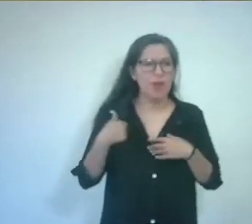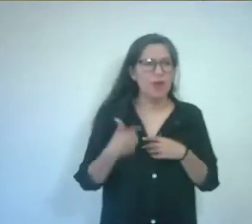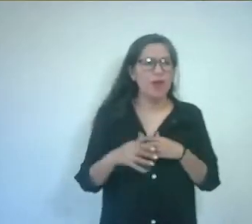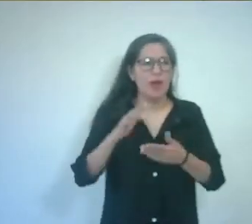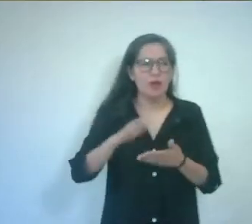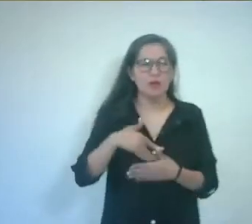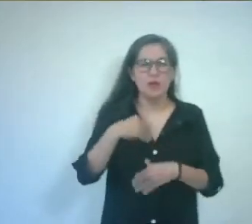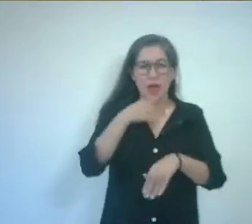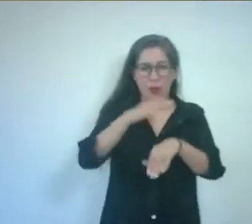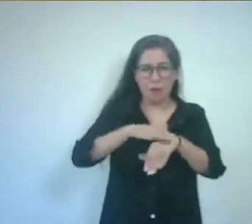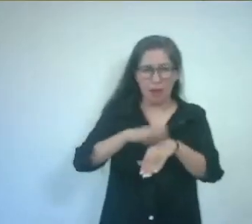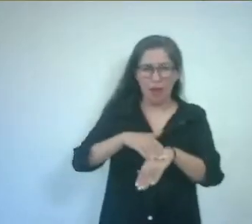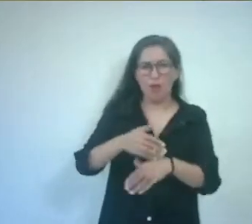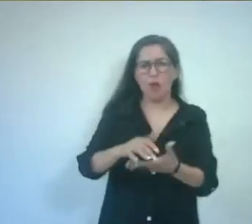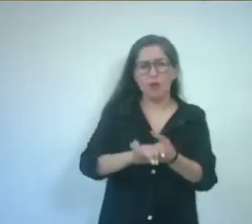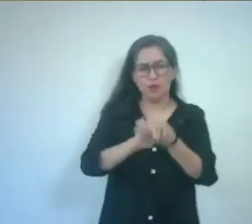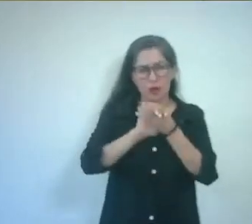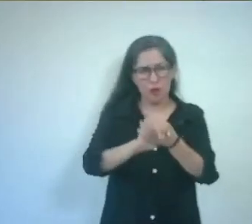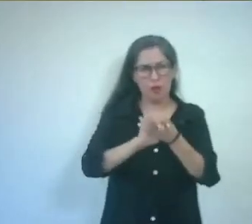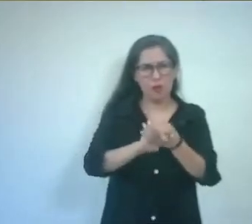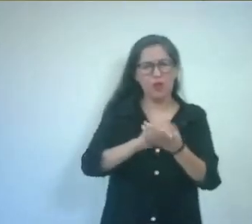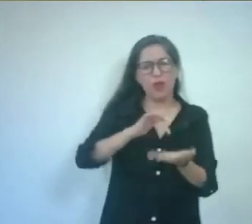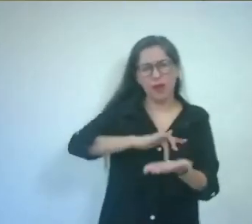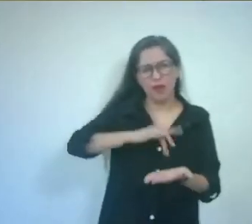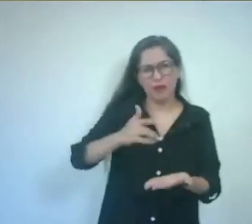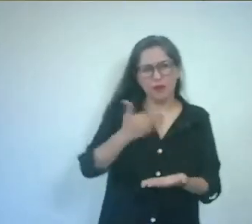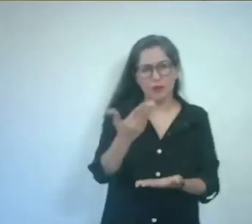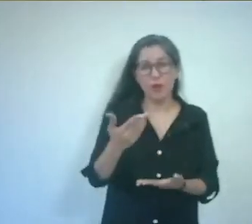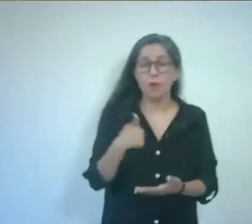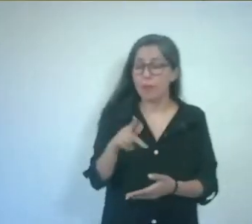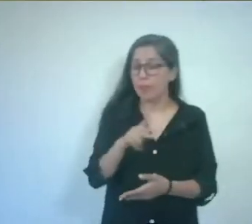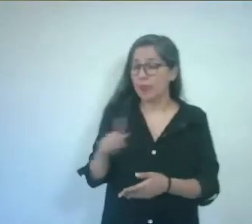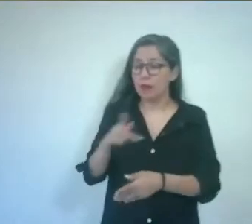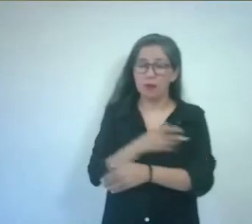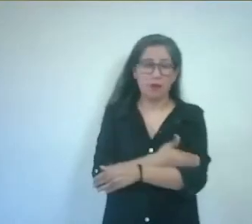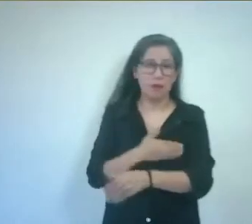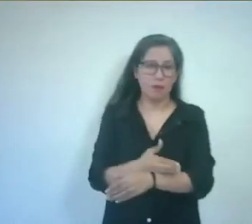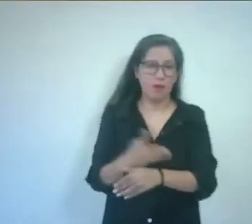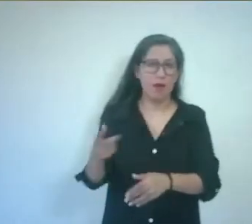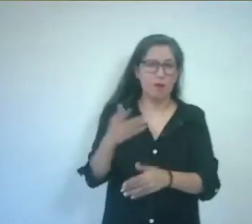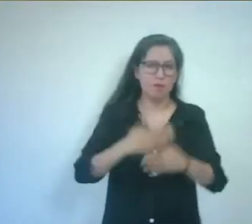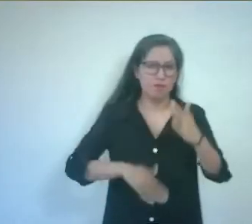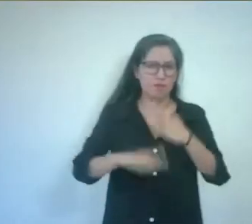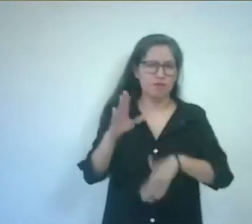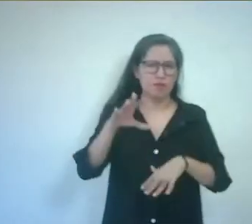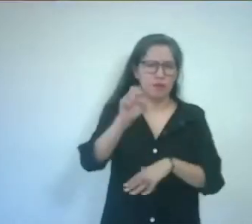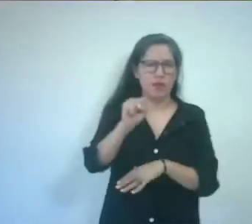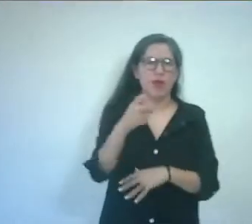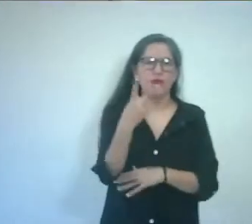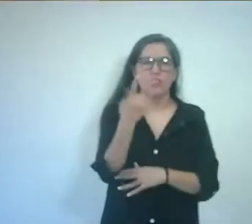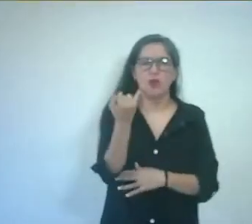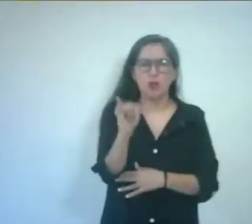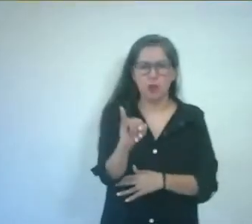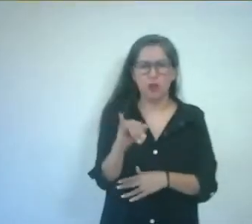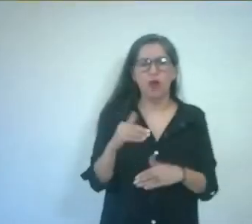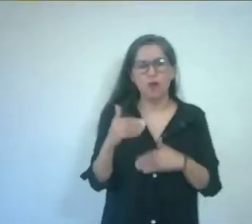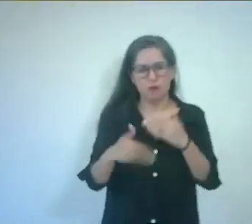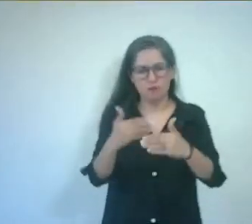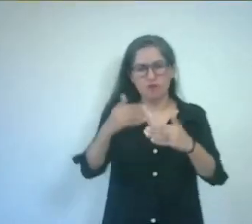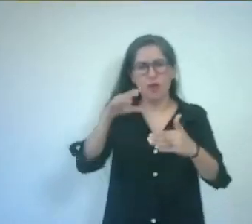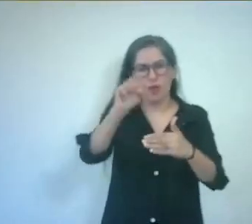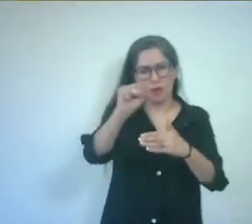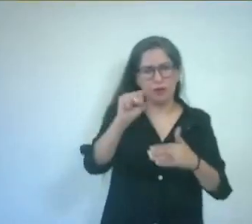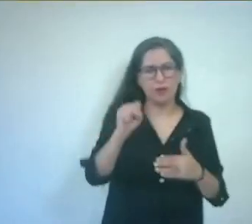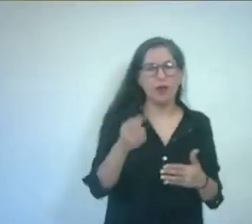un agradecimiento a todos los compañeros que han podido lograr que lleguemos hoy 2 de junio, cuando hablábamos